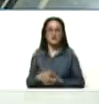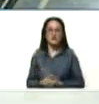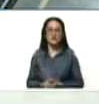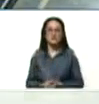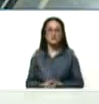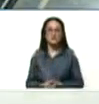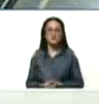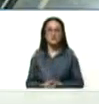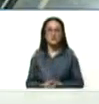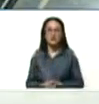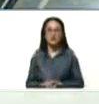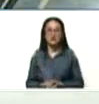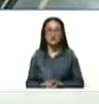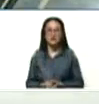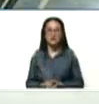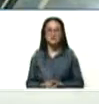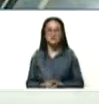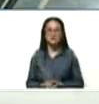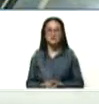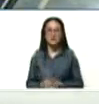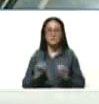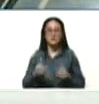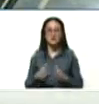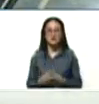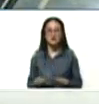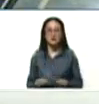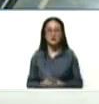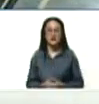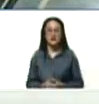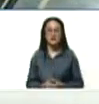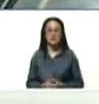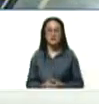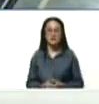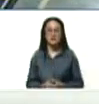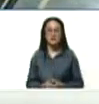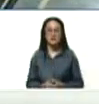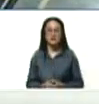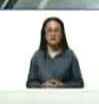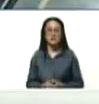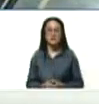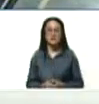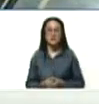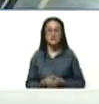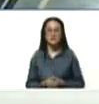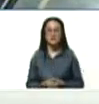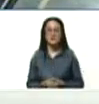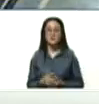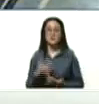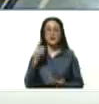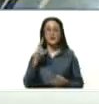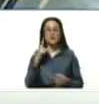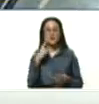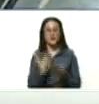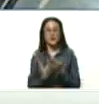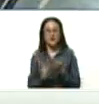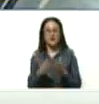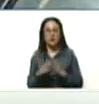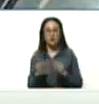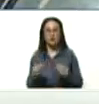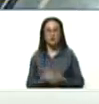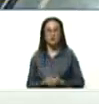Nos vimos. Ahí empezó todo. Ahí empezó todo. Amaro fue testigo de eso.